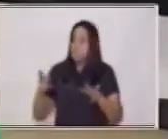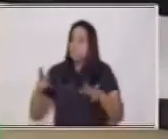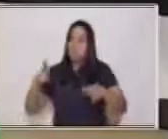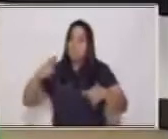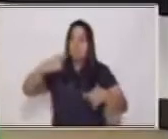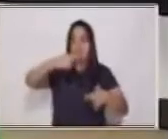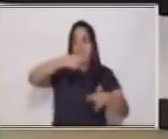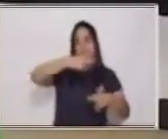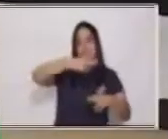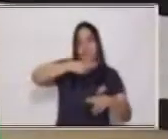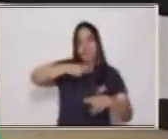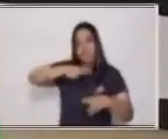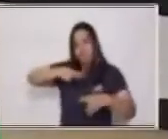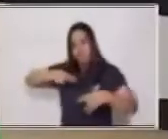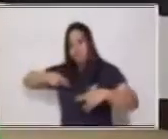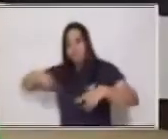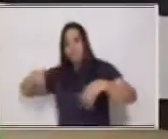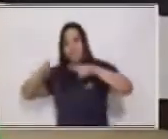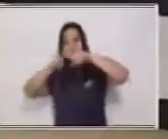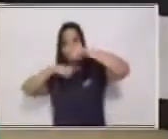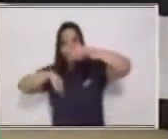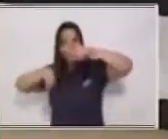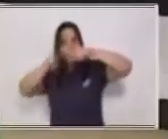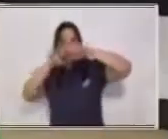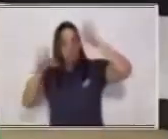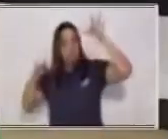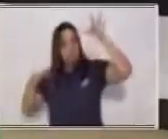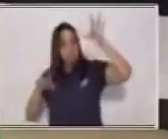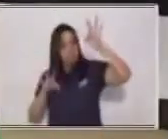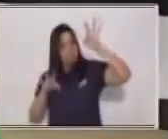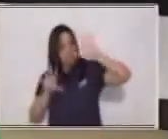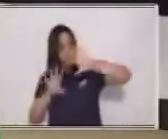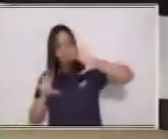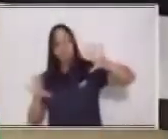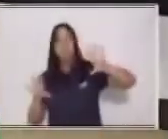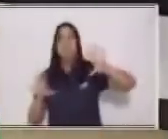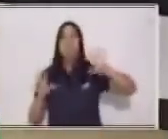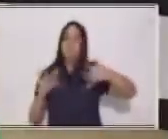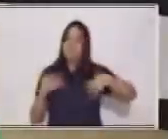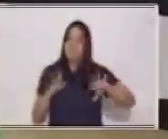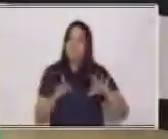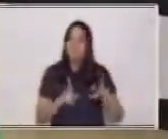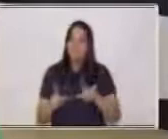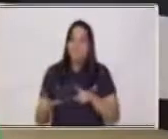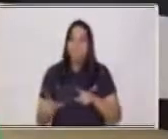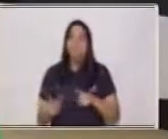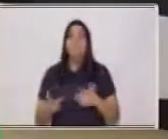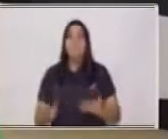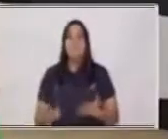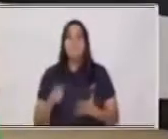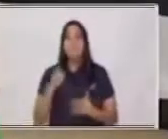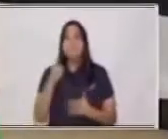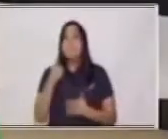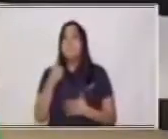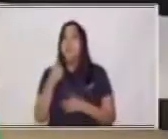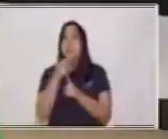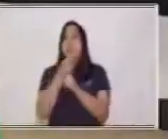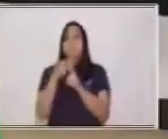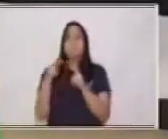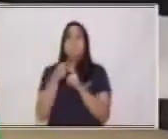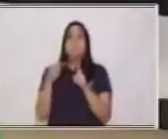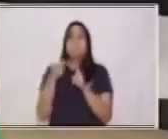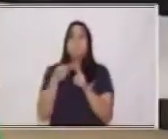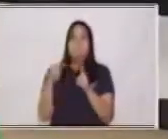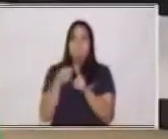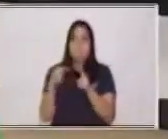vas a recortar la hoja y vas a formar tu círculo. Cuando ya tengas tu círculo, vas a dividirlo como que fueras a